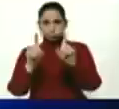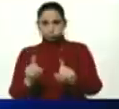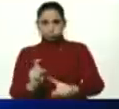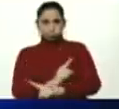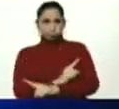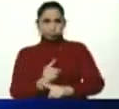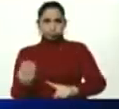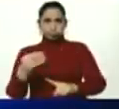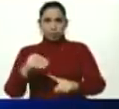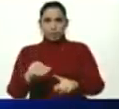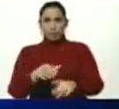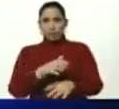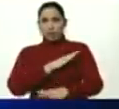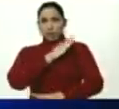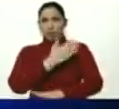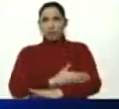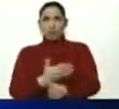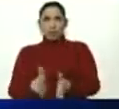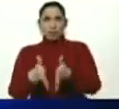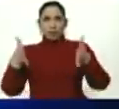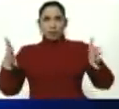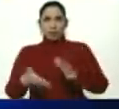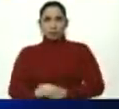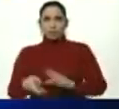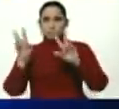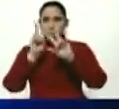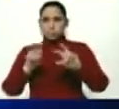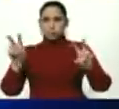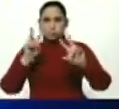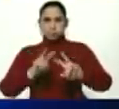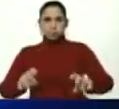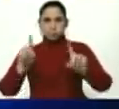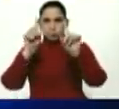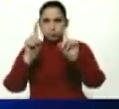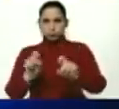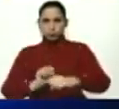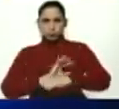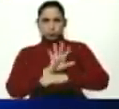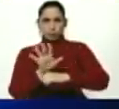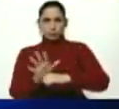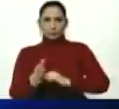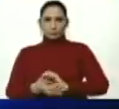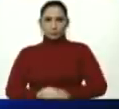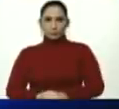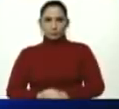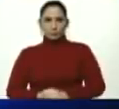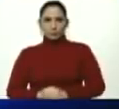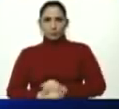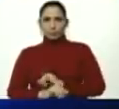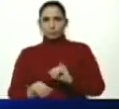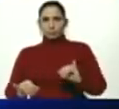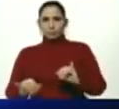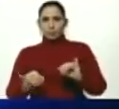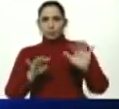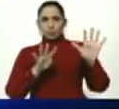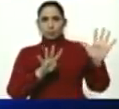y más masivamente para el diagnóstico molecular por COVID-19. Llegaron también